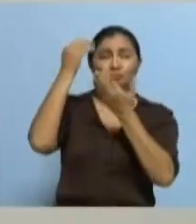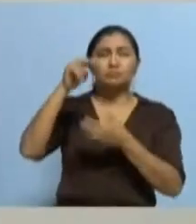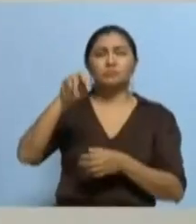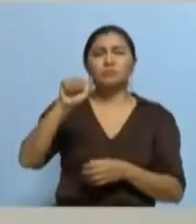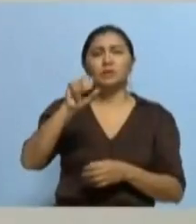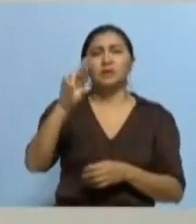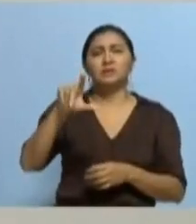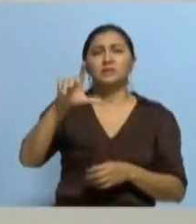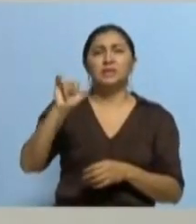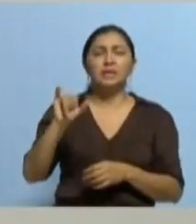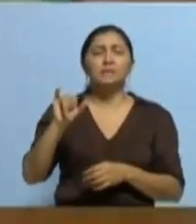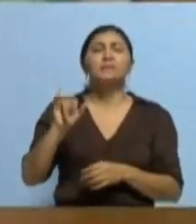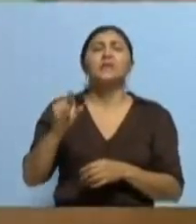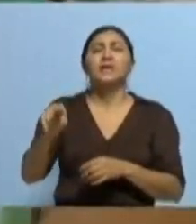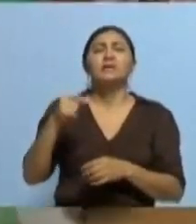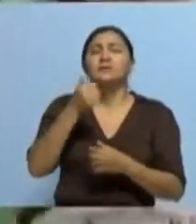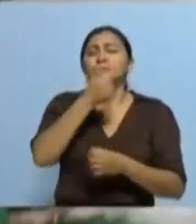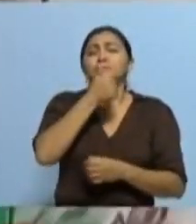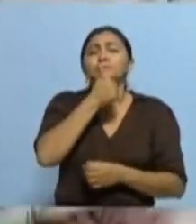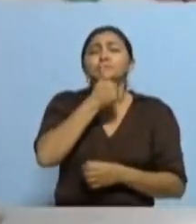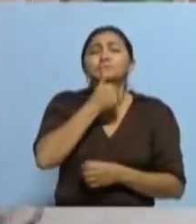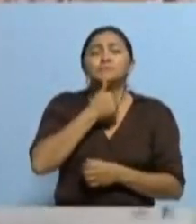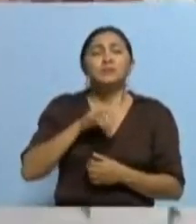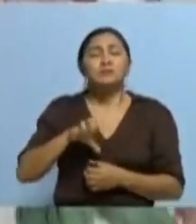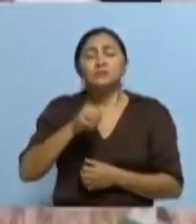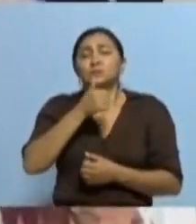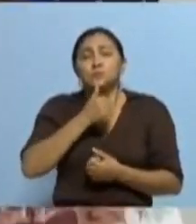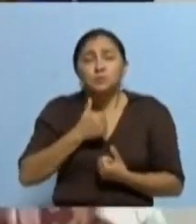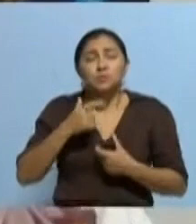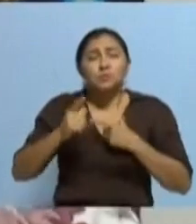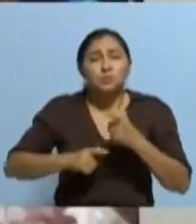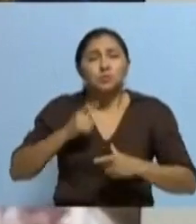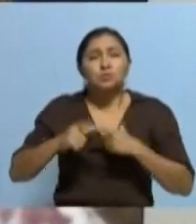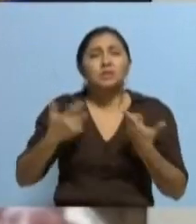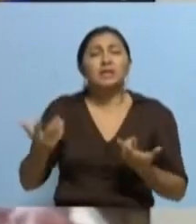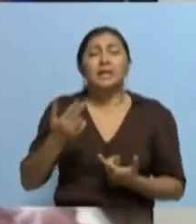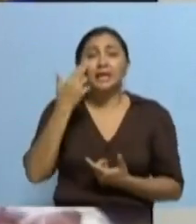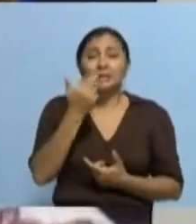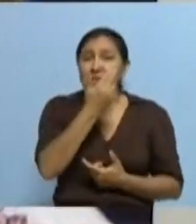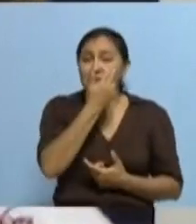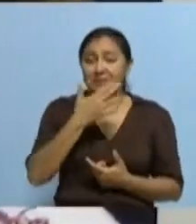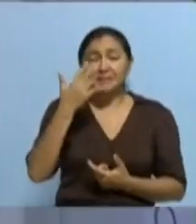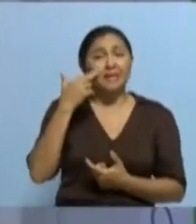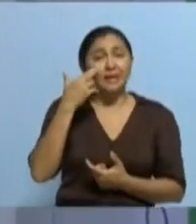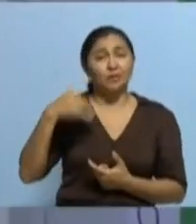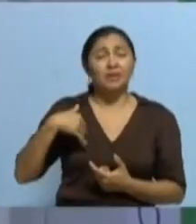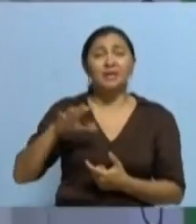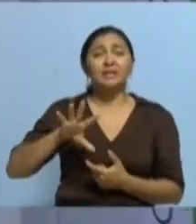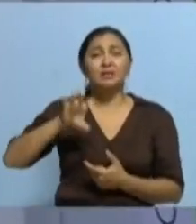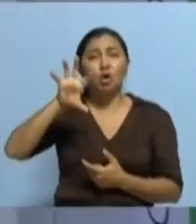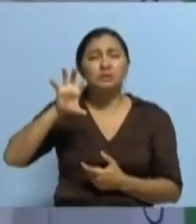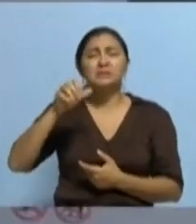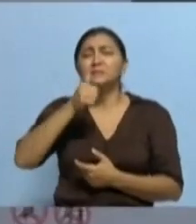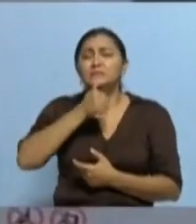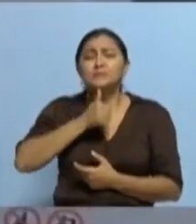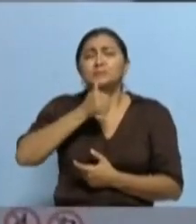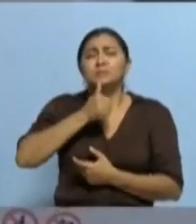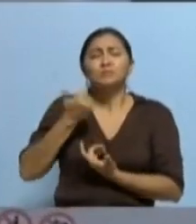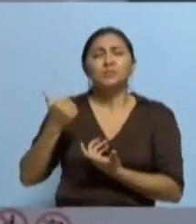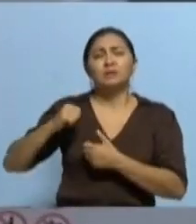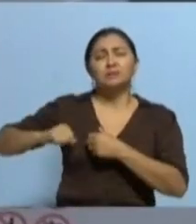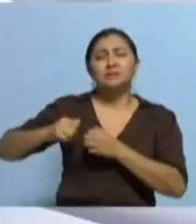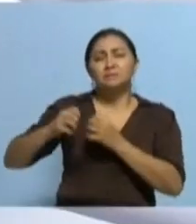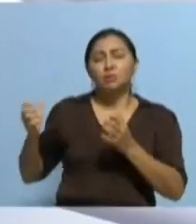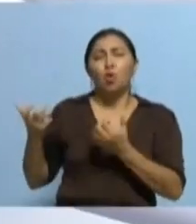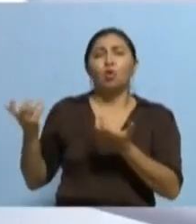hoy lucha no solo con la masa en su seno derecho que le fue diagnosticado desde hace 5 meses, sino para la entrega de unas